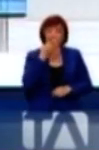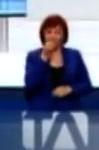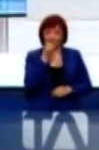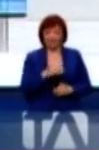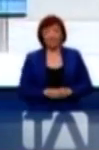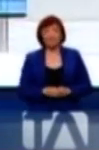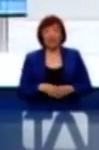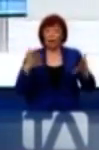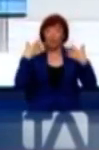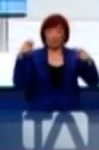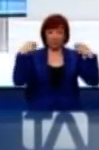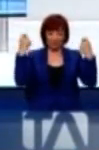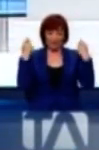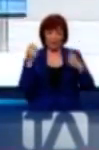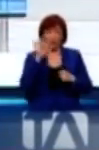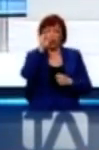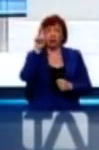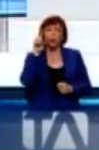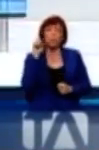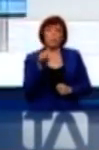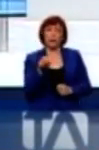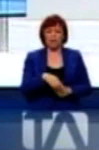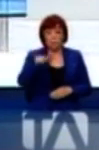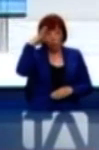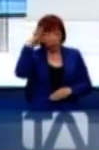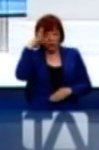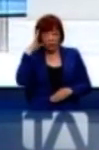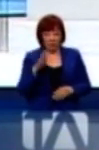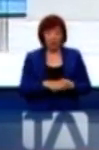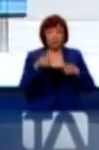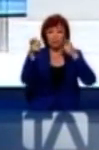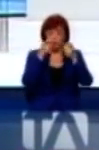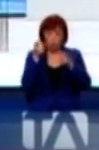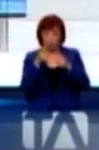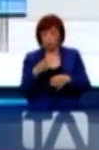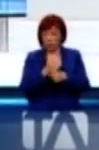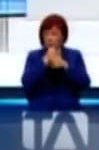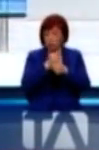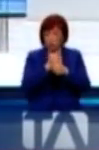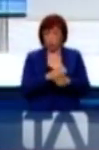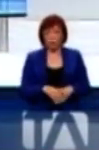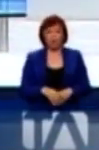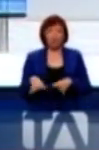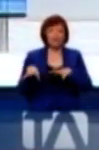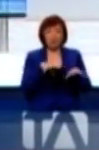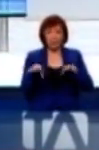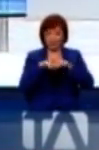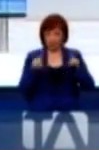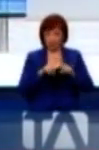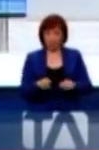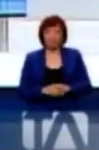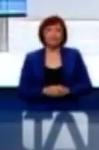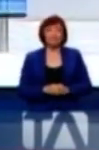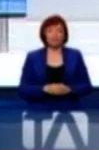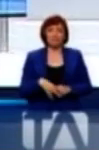Y Guayaquil está de fiesta y cerca de 8.000 policías y agentes de tránsito darán seguridad durante los actos de conmemoración de su fundación.